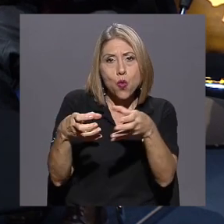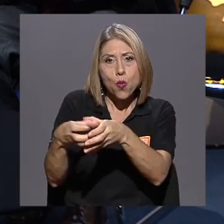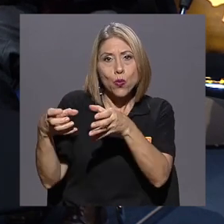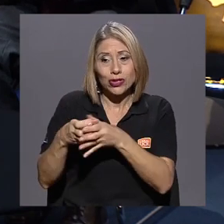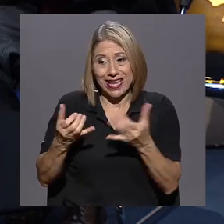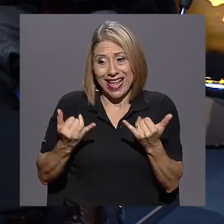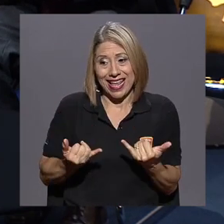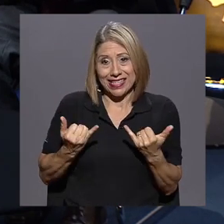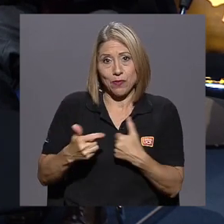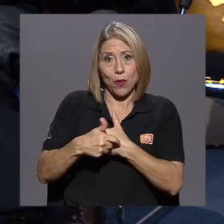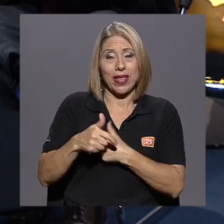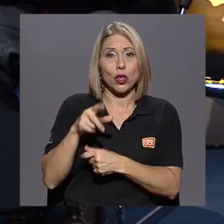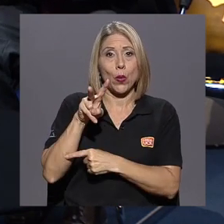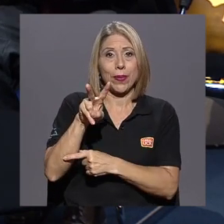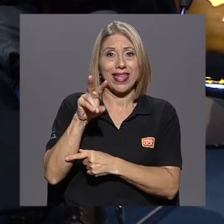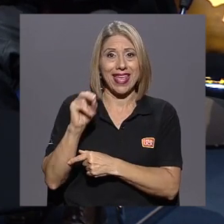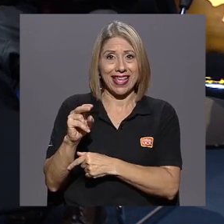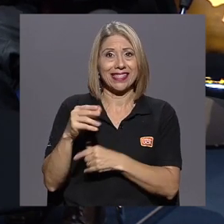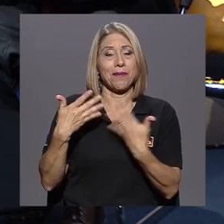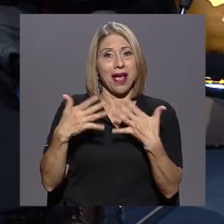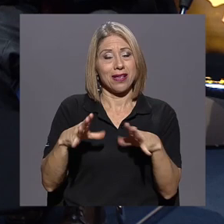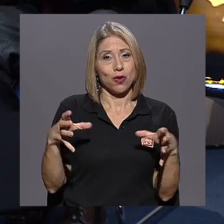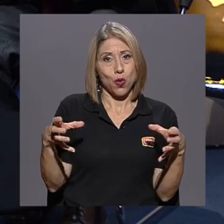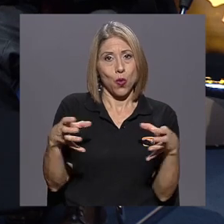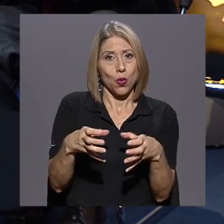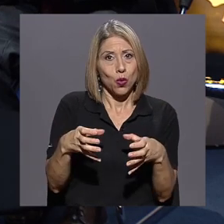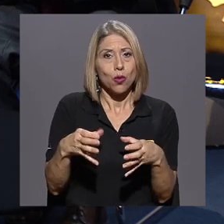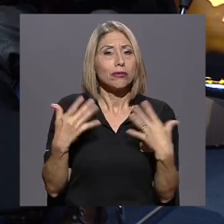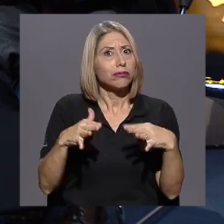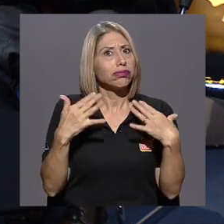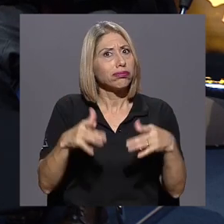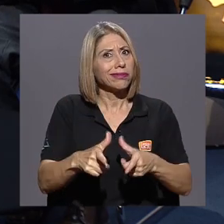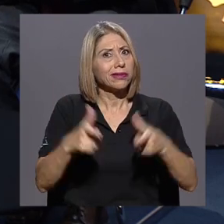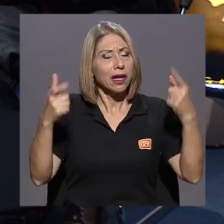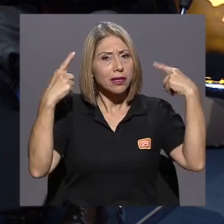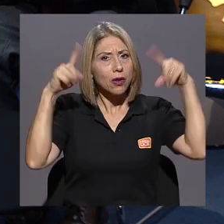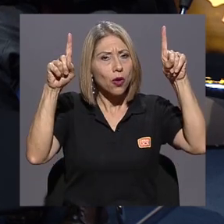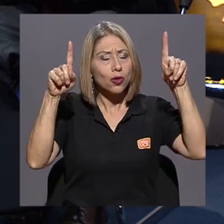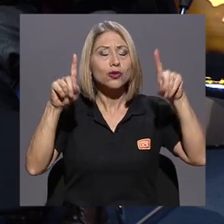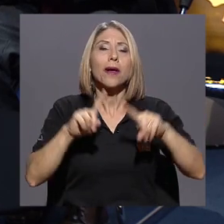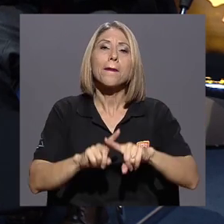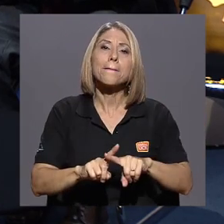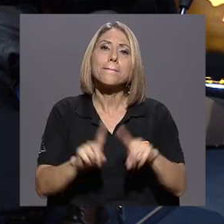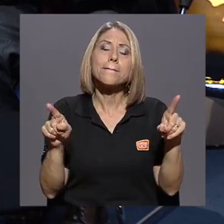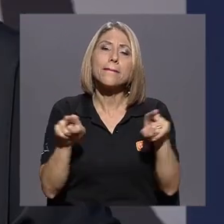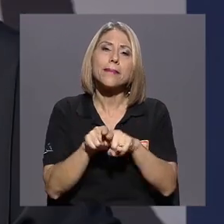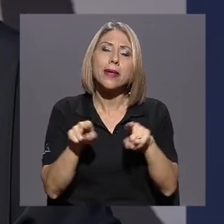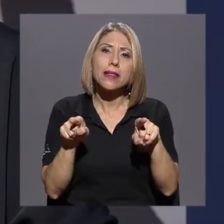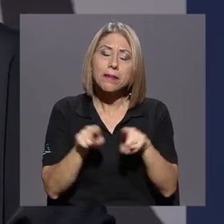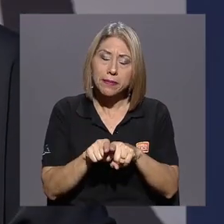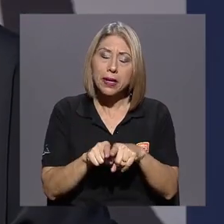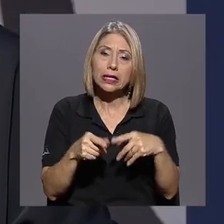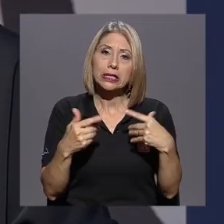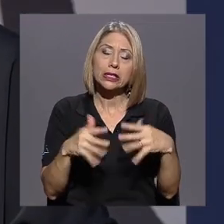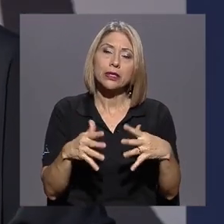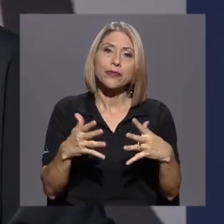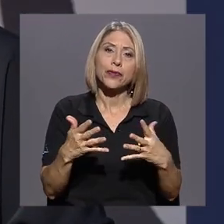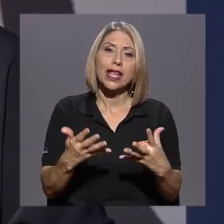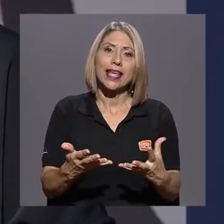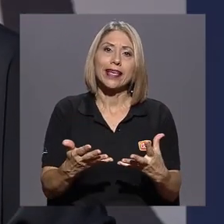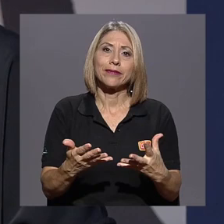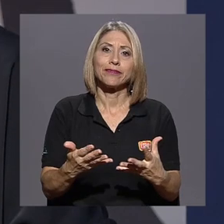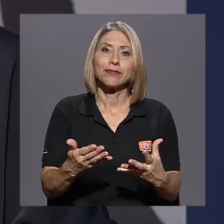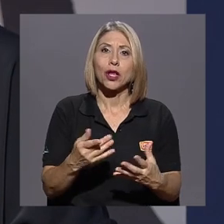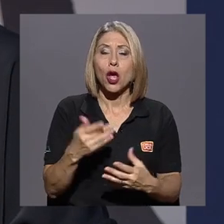la vigésima promoción. Entonces, esos son grandes logros, pero además quiero resaltar el carácter, digamos,